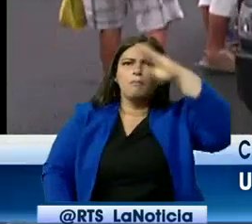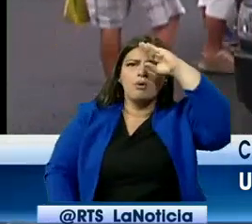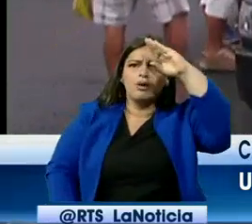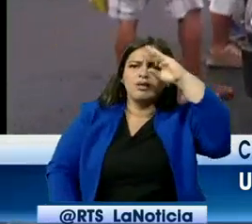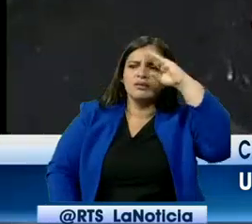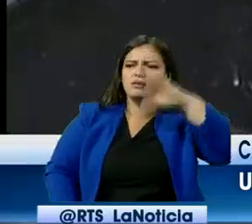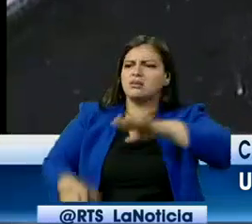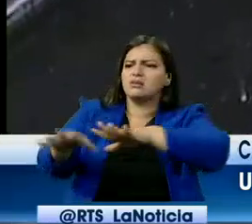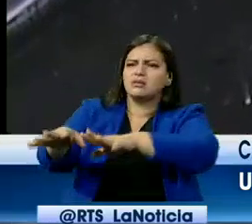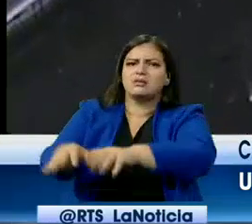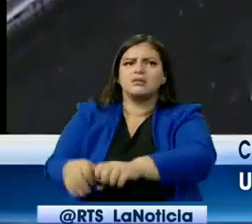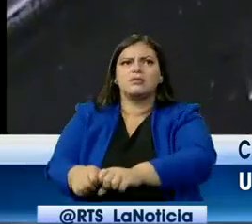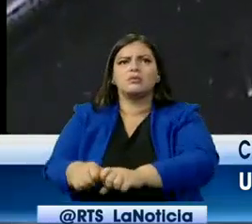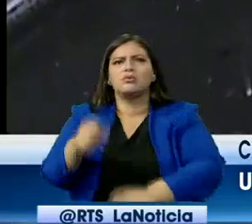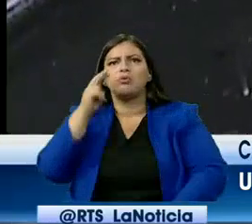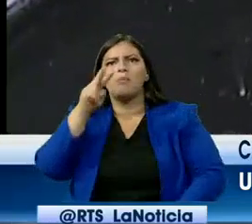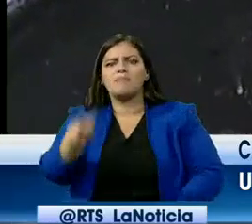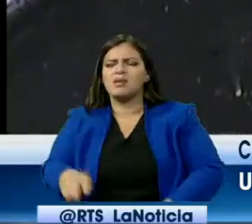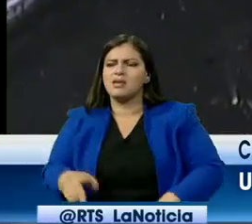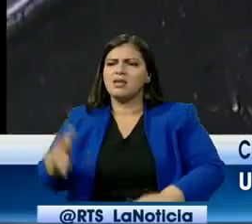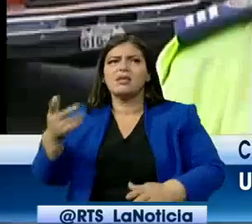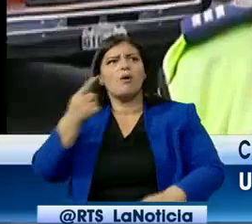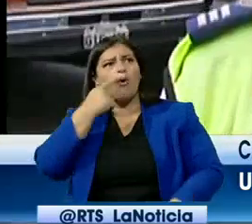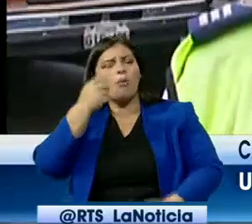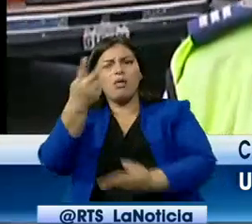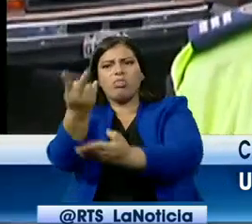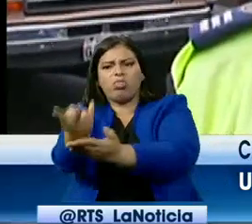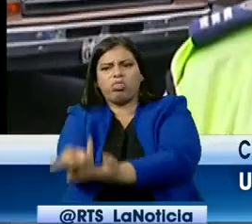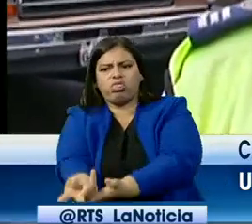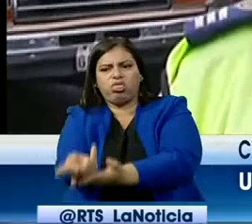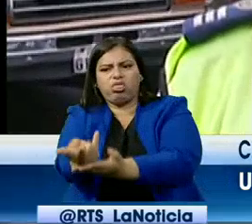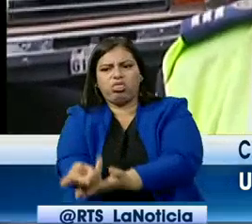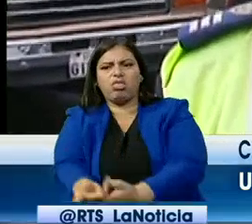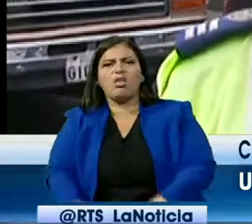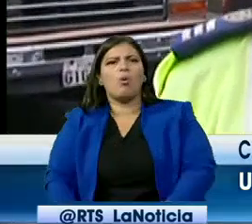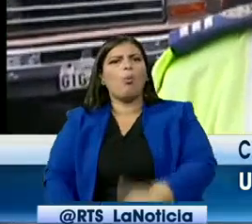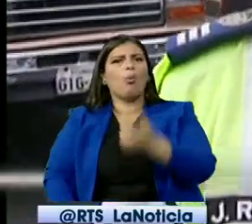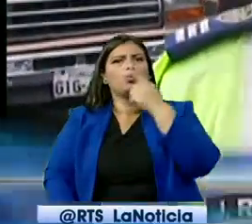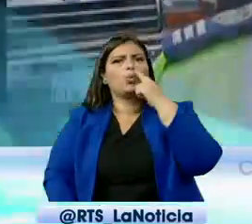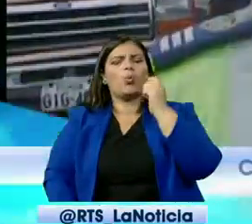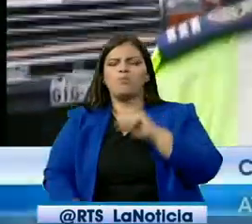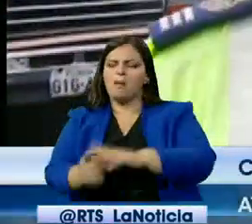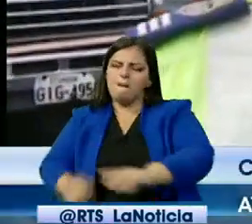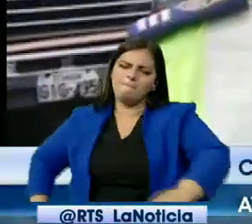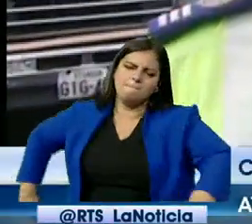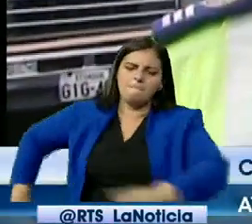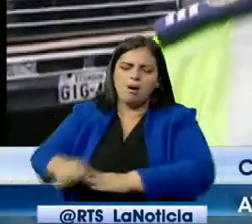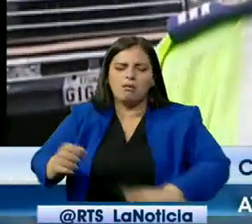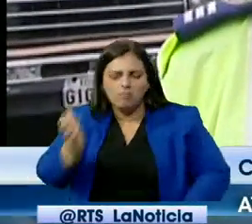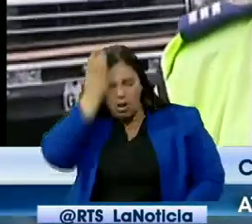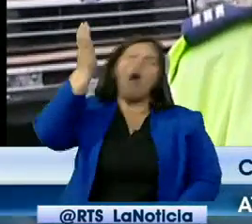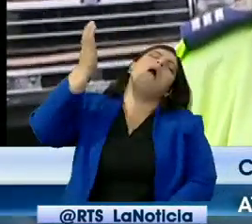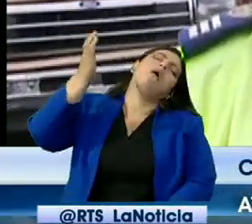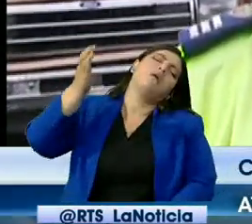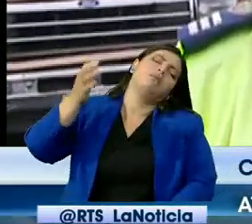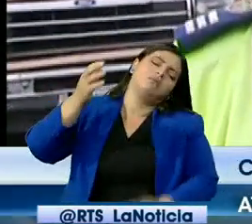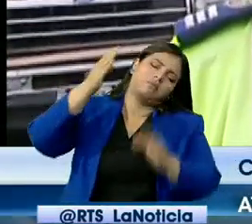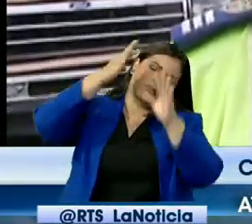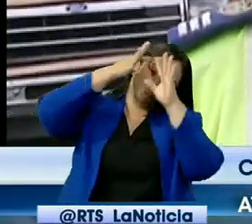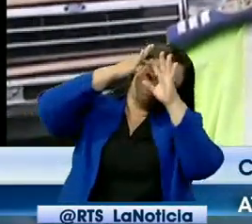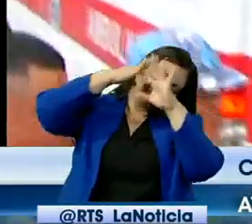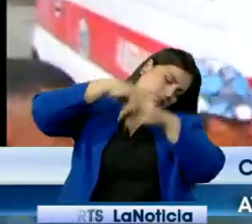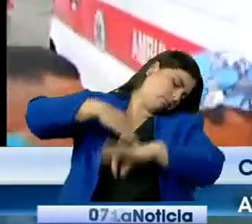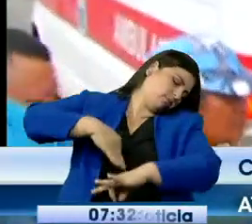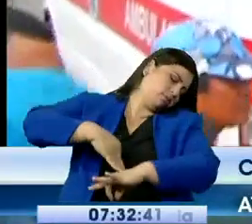lo pateó, le pisó la cabeza y eso fue que el muchacho quedó soñado. Entonces eso es lo que ha tomado procedimiento la policía, lo ha trasladado hasta el UPC para determinar